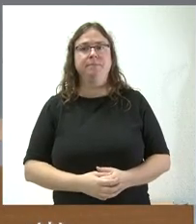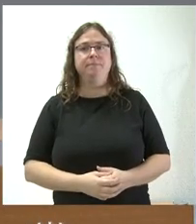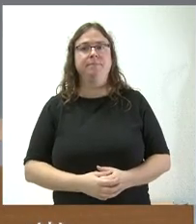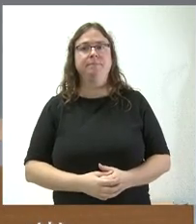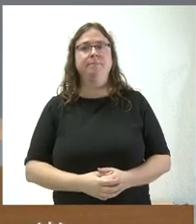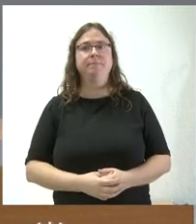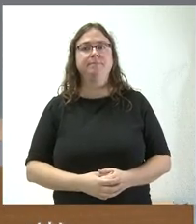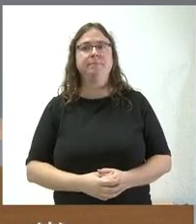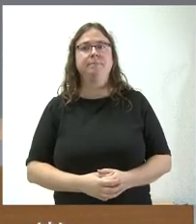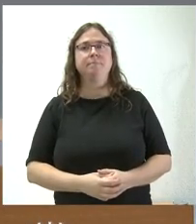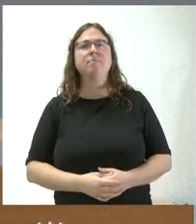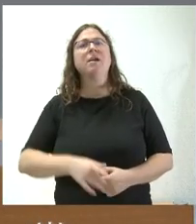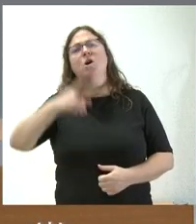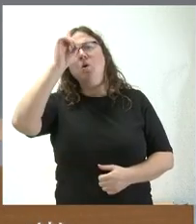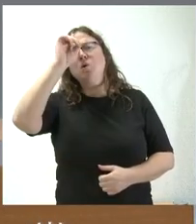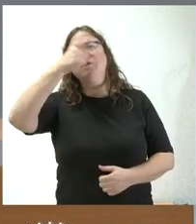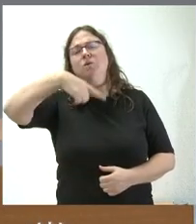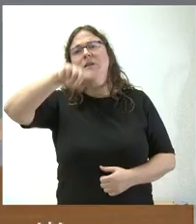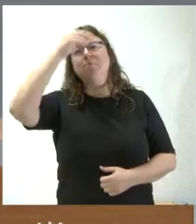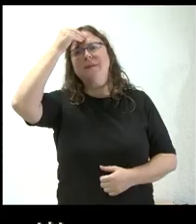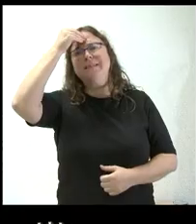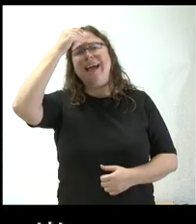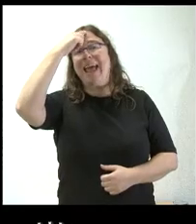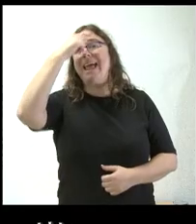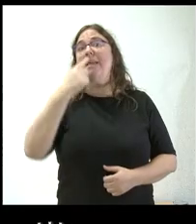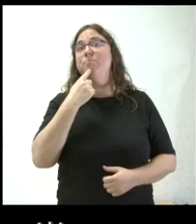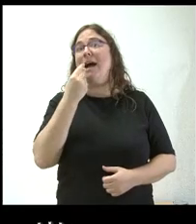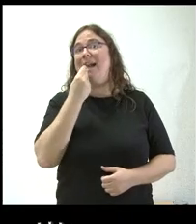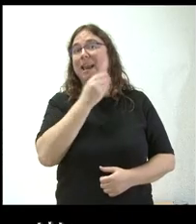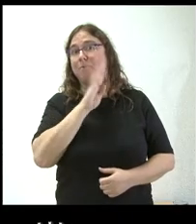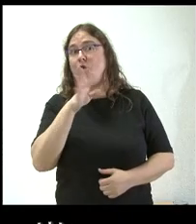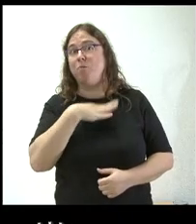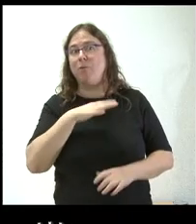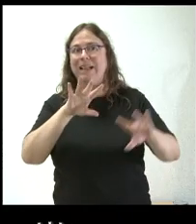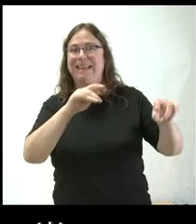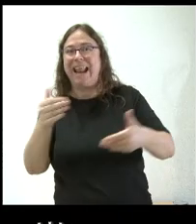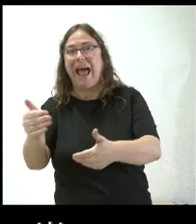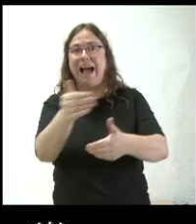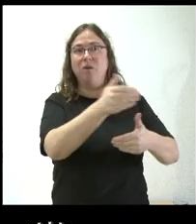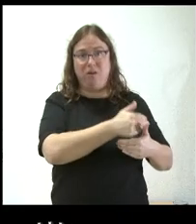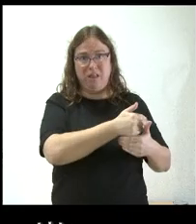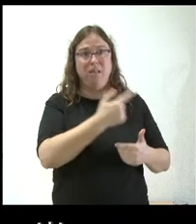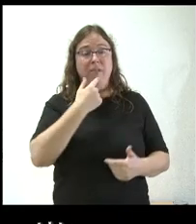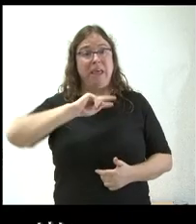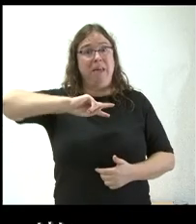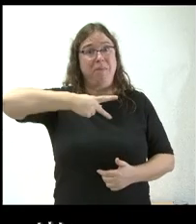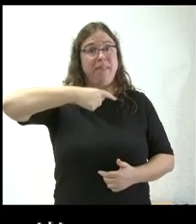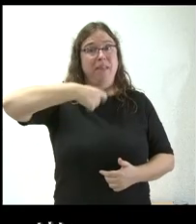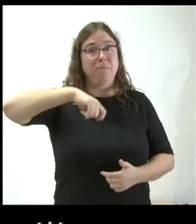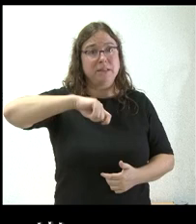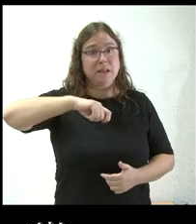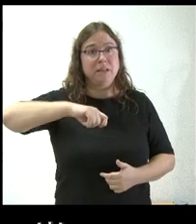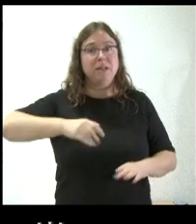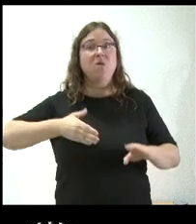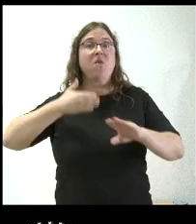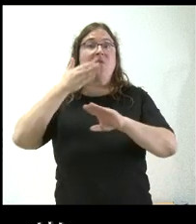sí eh No sé si se plantean ustedes si la mejor imagen que puede dar Castilla y león como tierra de acogida es que el vicepresidente se presente en